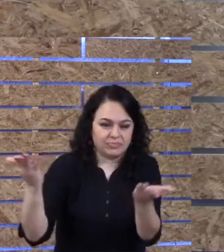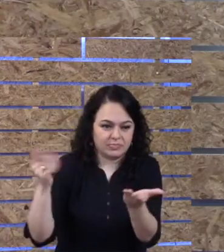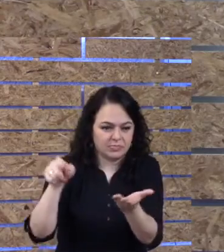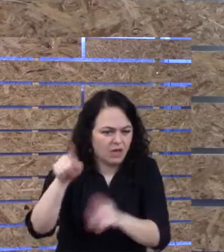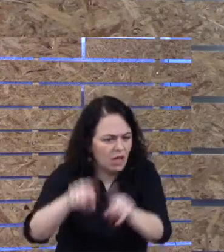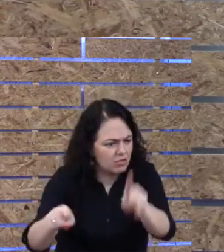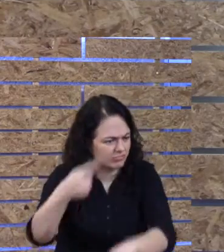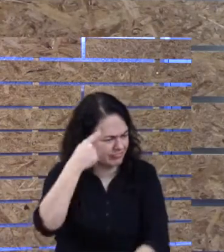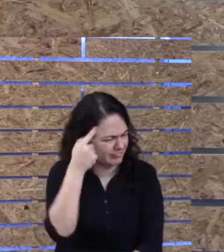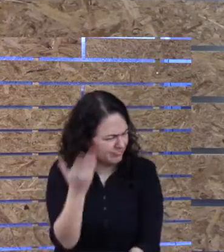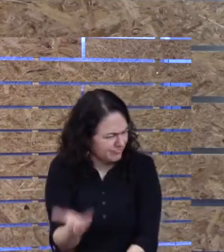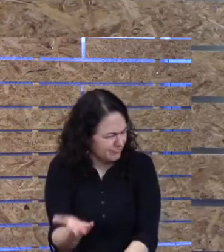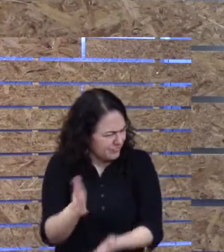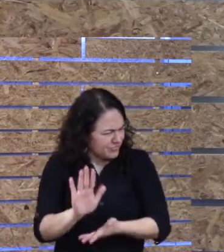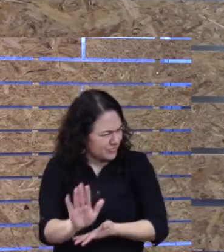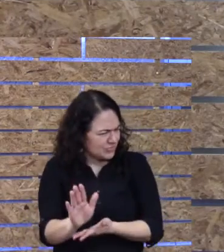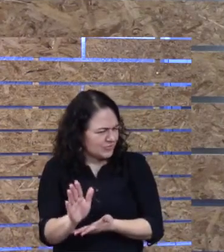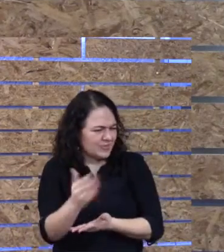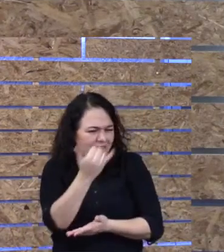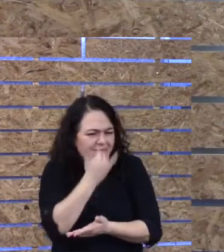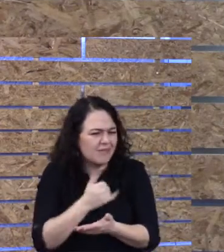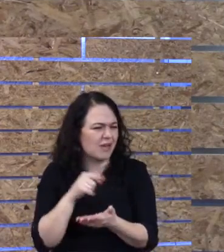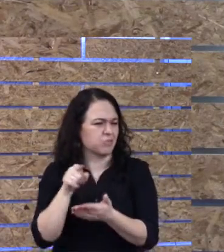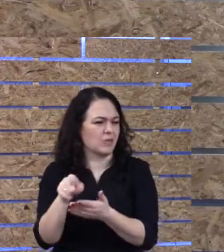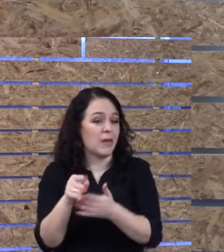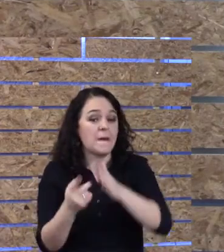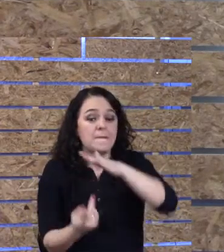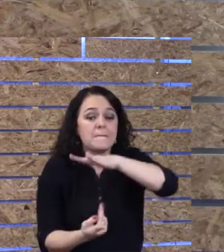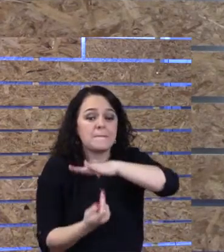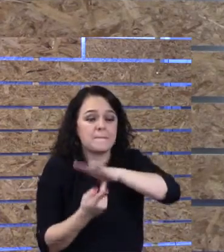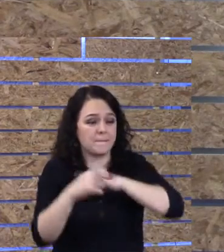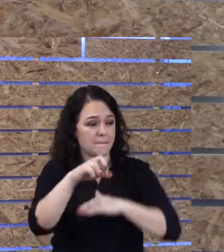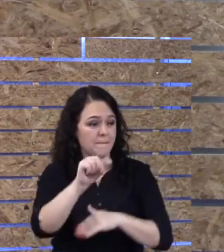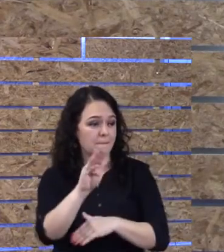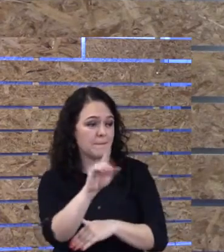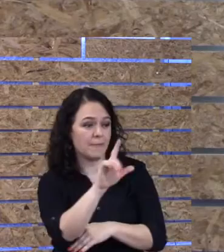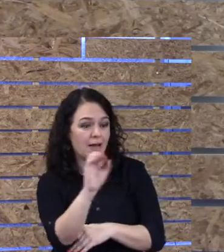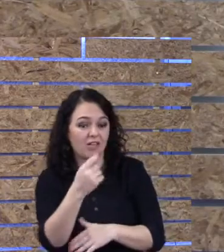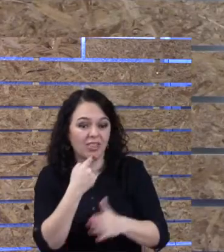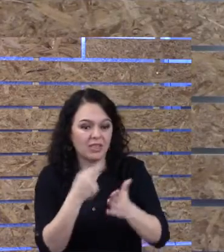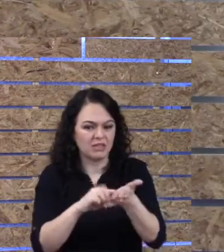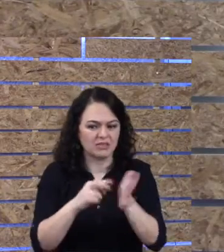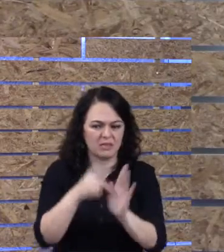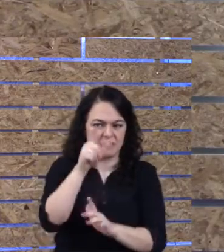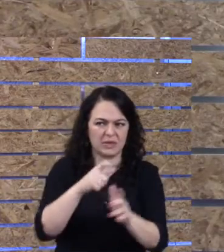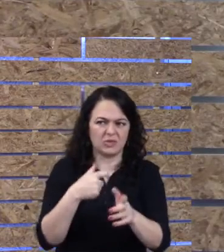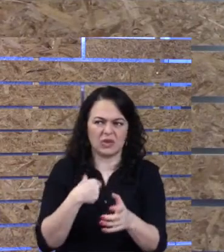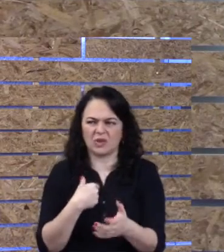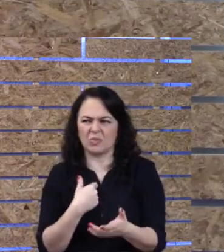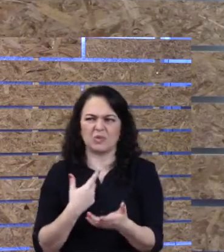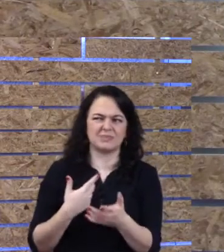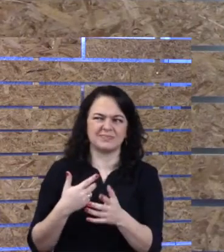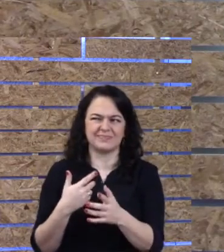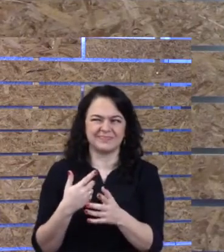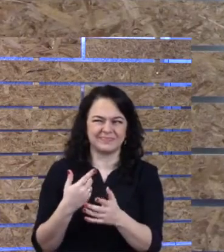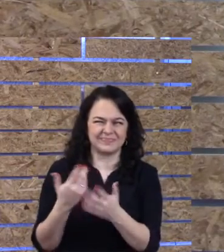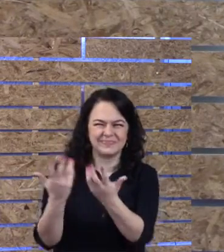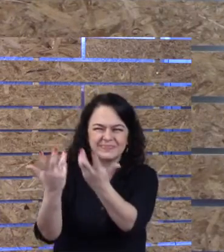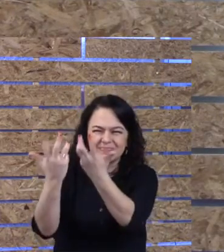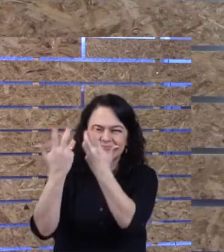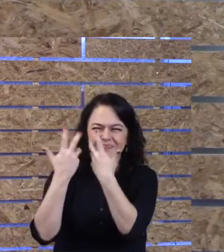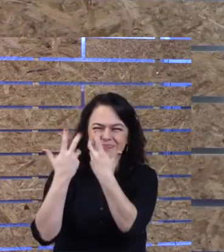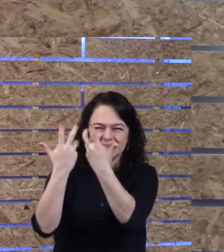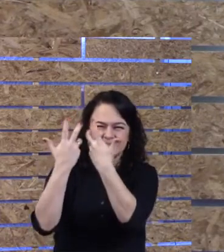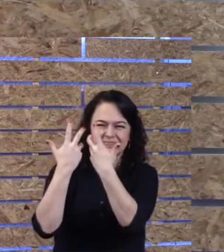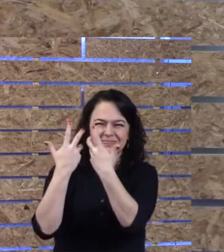público. A este error lo llama San Pablo comezón de oír, lo que yo interpreto